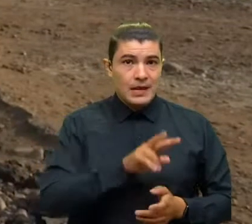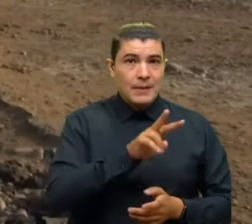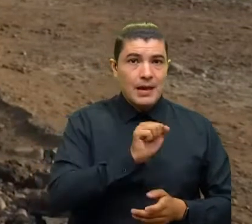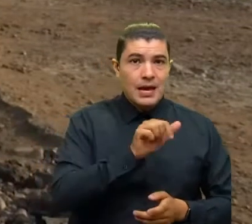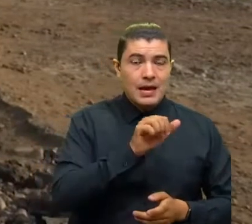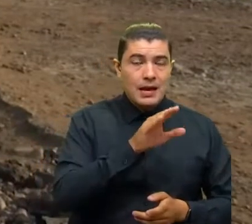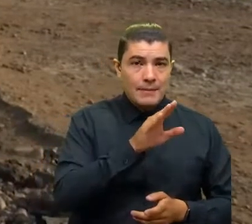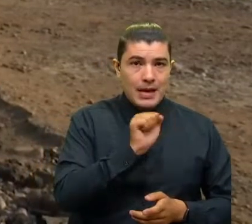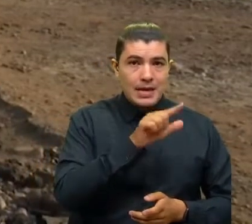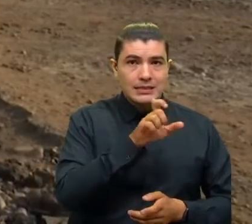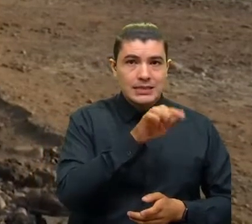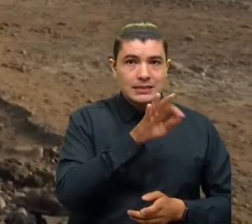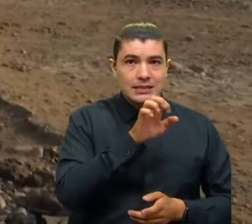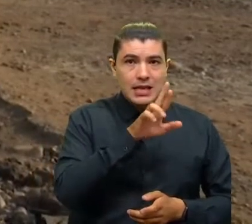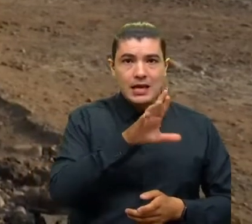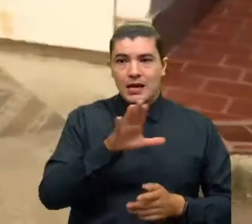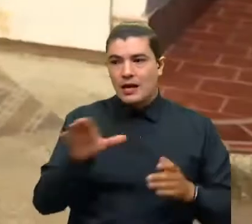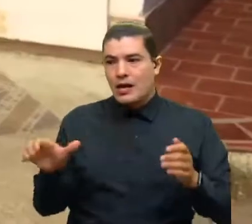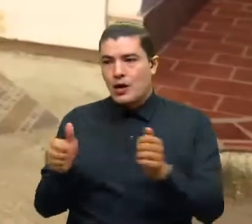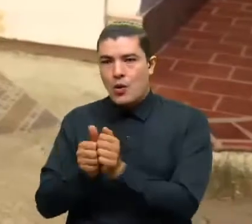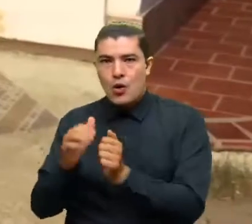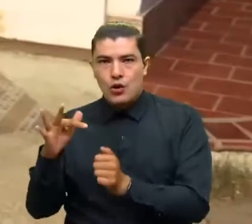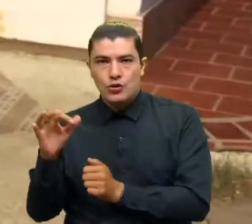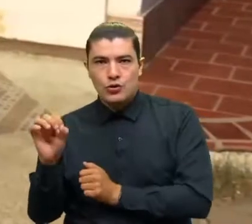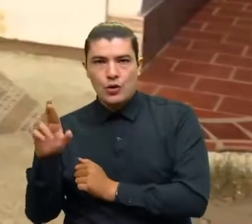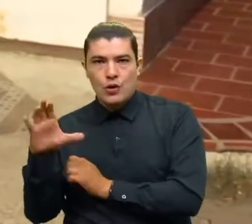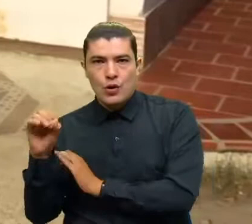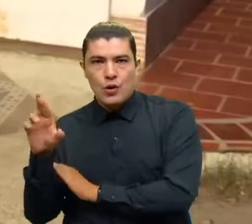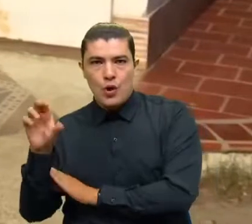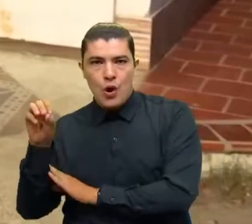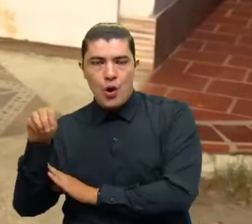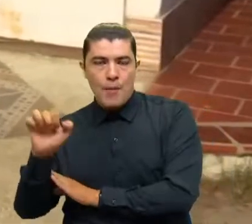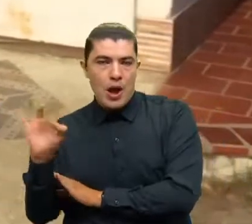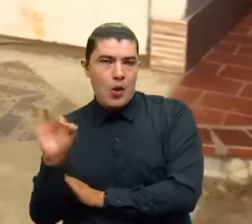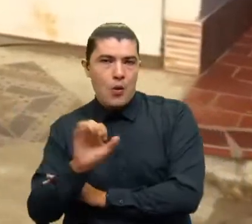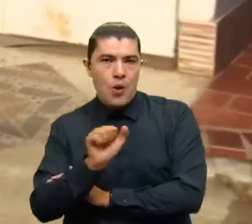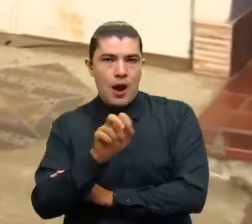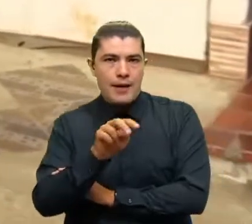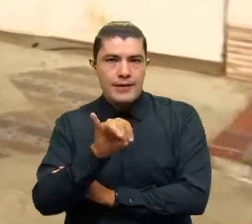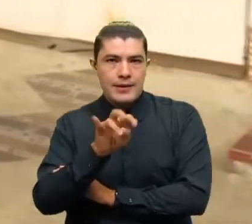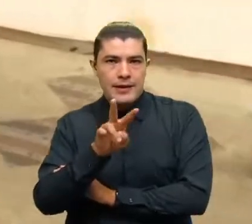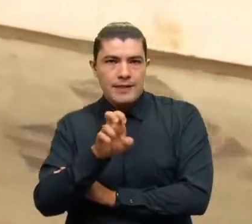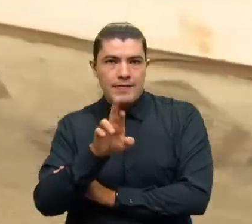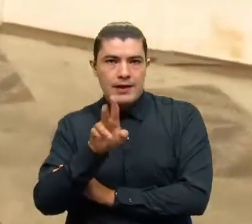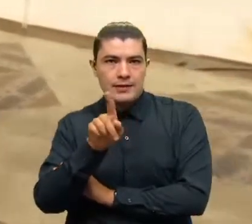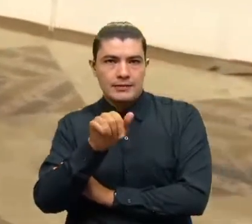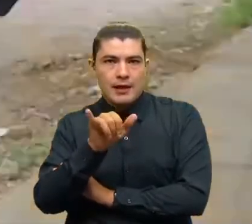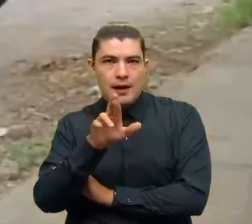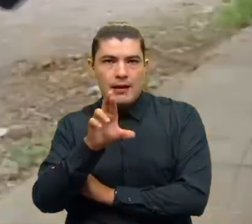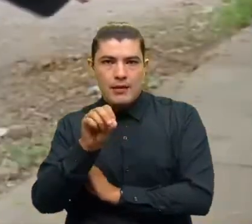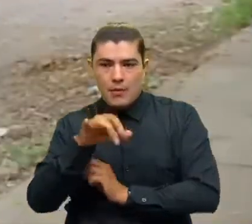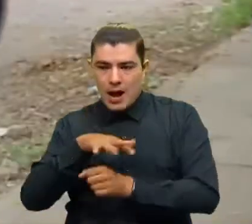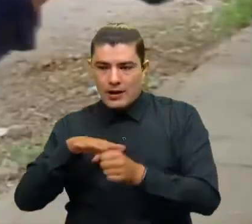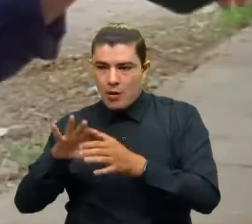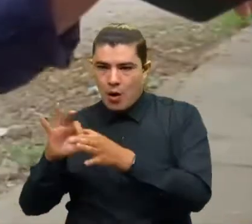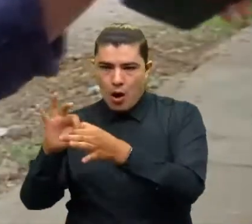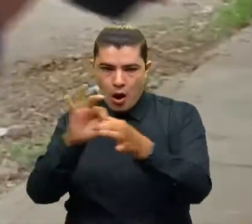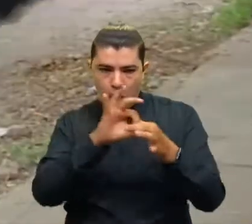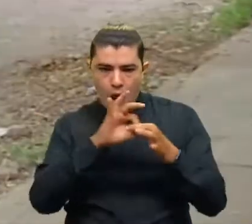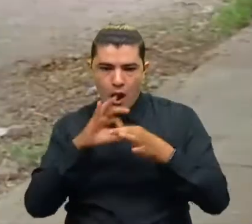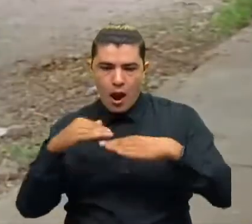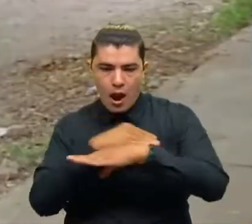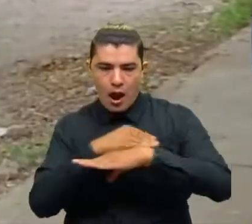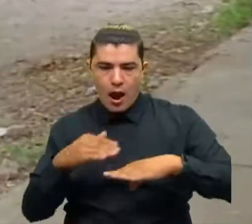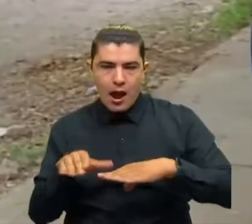con Torcoroma y Aniversario. Las busetas, los colectivos, taxis, ahí se congestiona muchas veces porque es que no hay sino una sola vía.